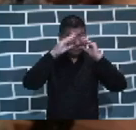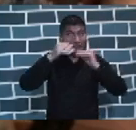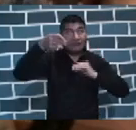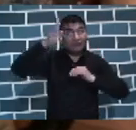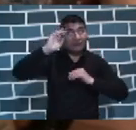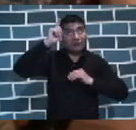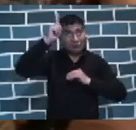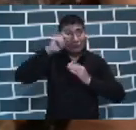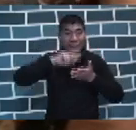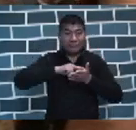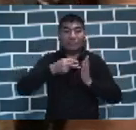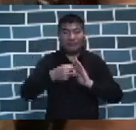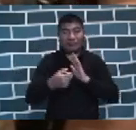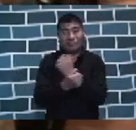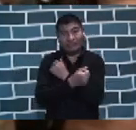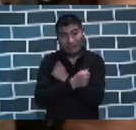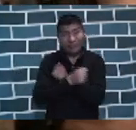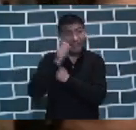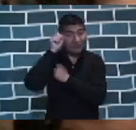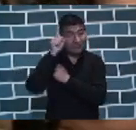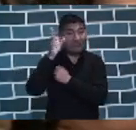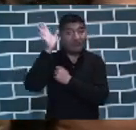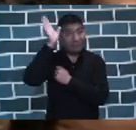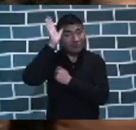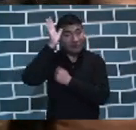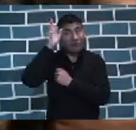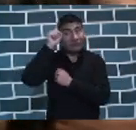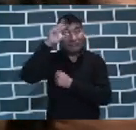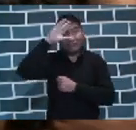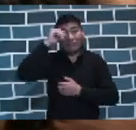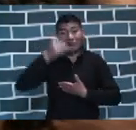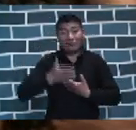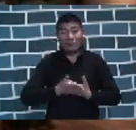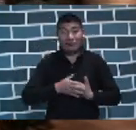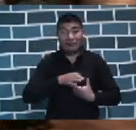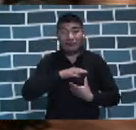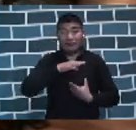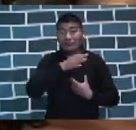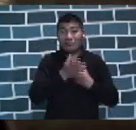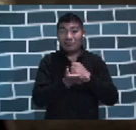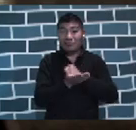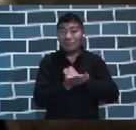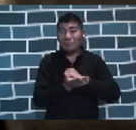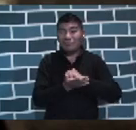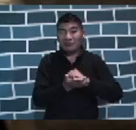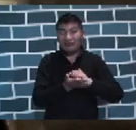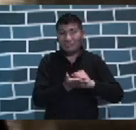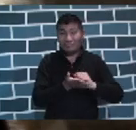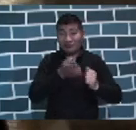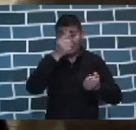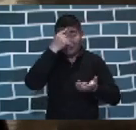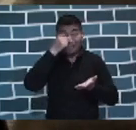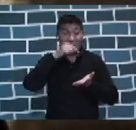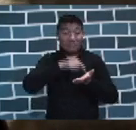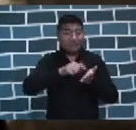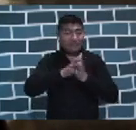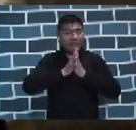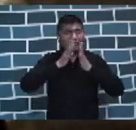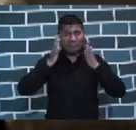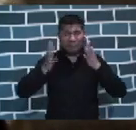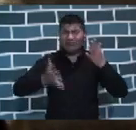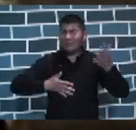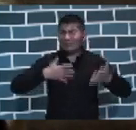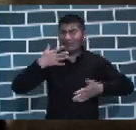es amor que es padre que es hijo y que es espíritu santo por eso llenos de gozo